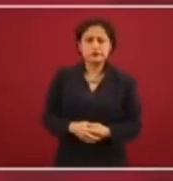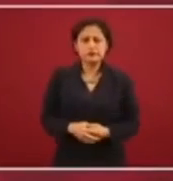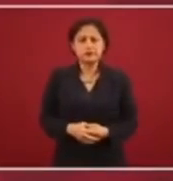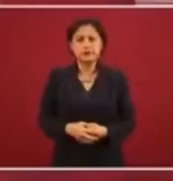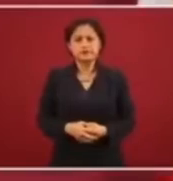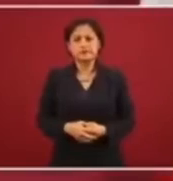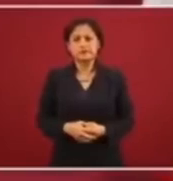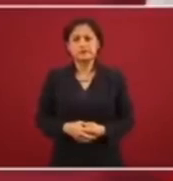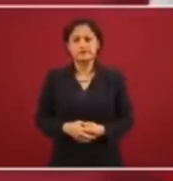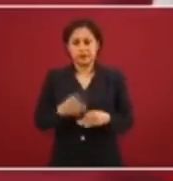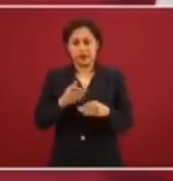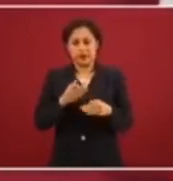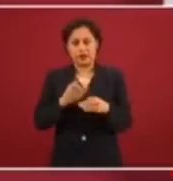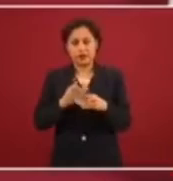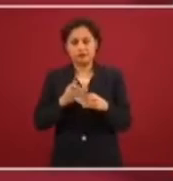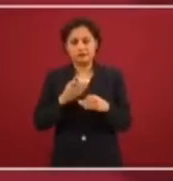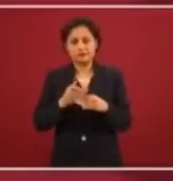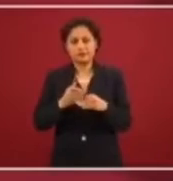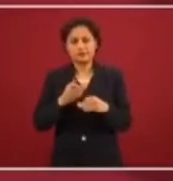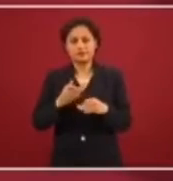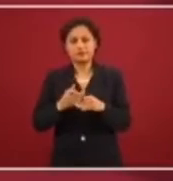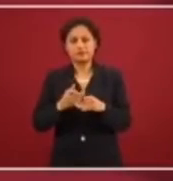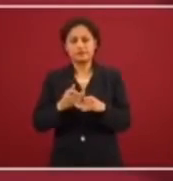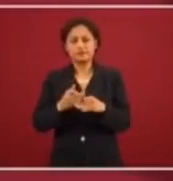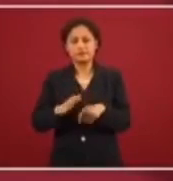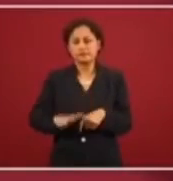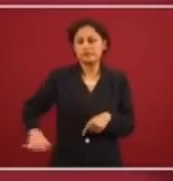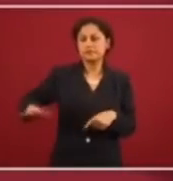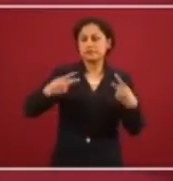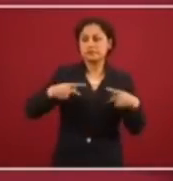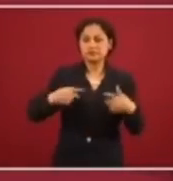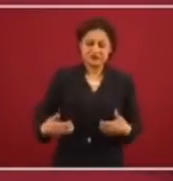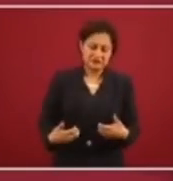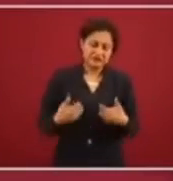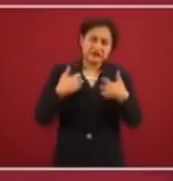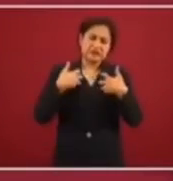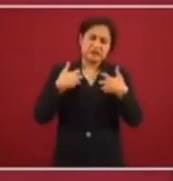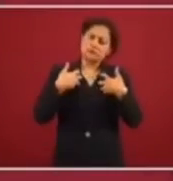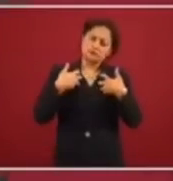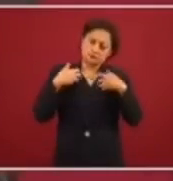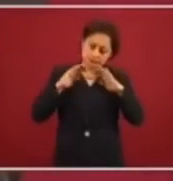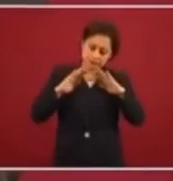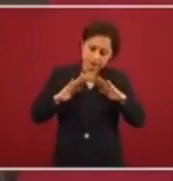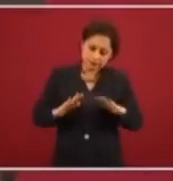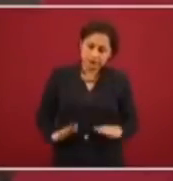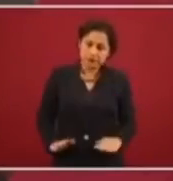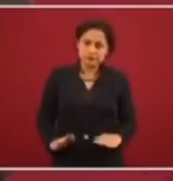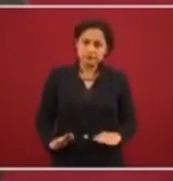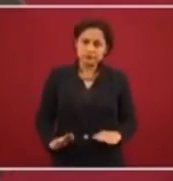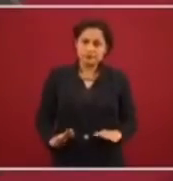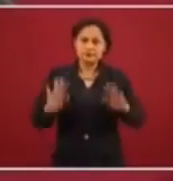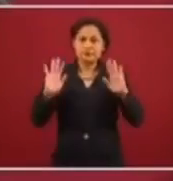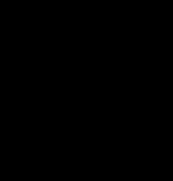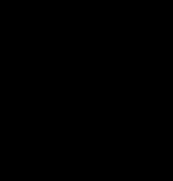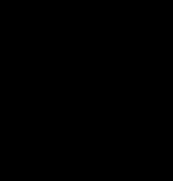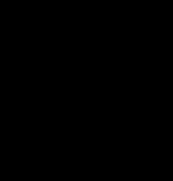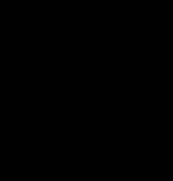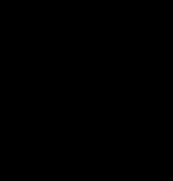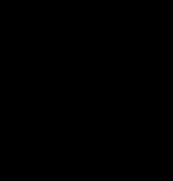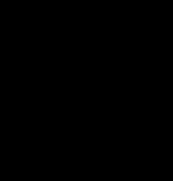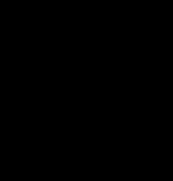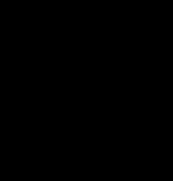en este tiempo bajara pues el enojo, no el malestar social.